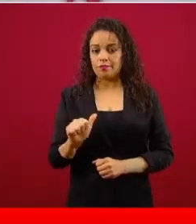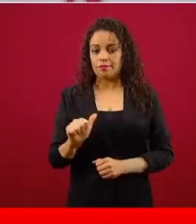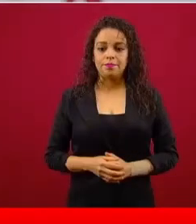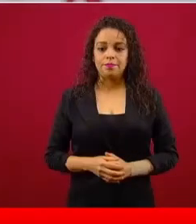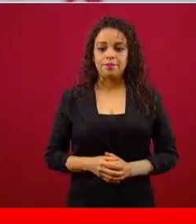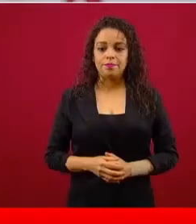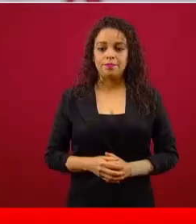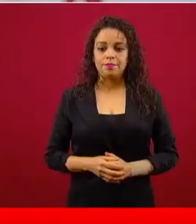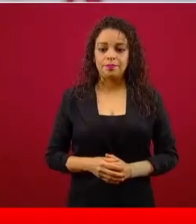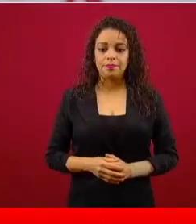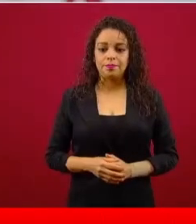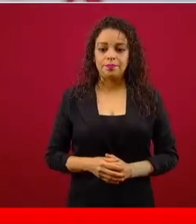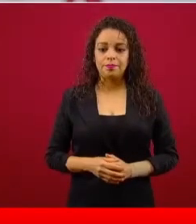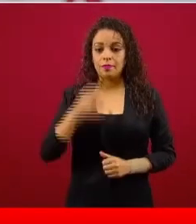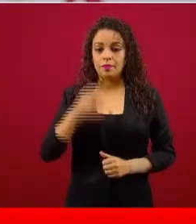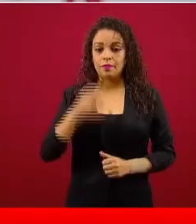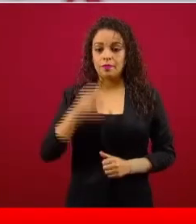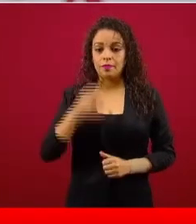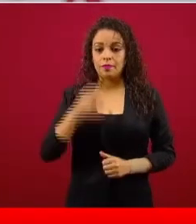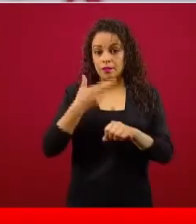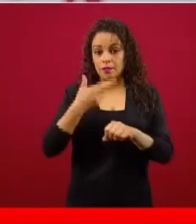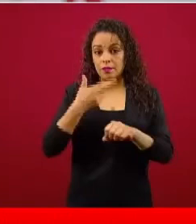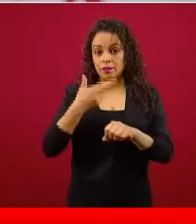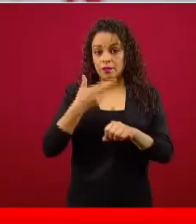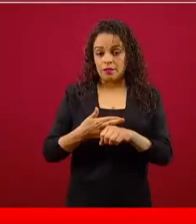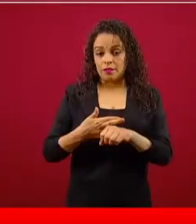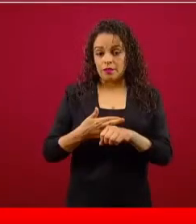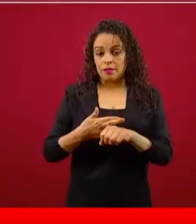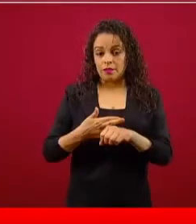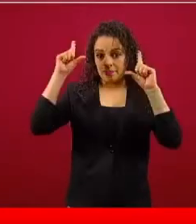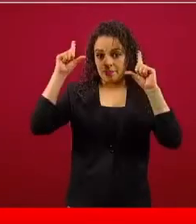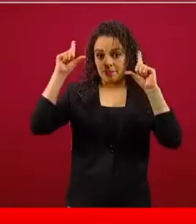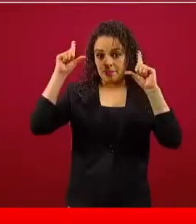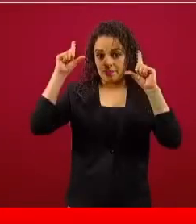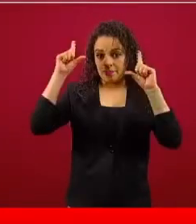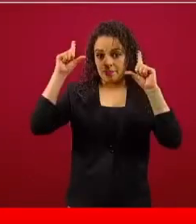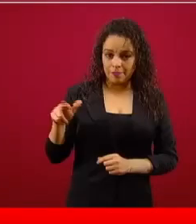Pedí hoy tanto al secretario de Marina